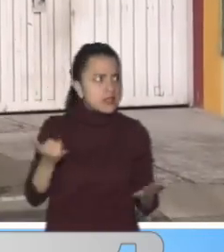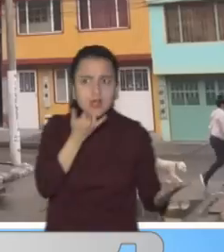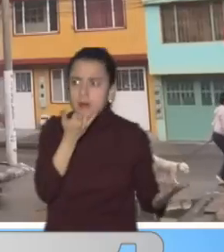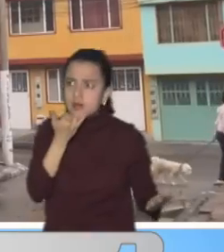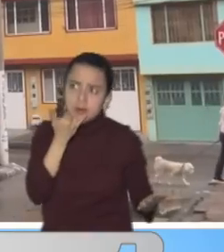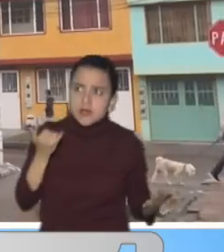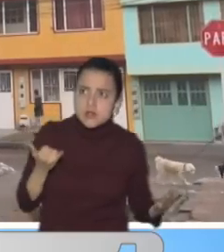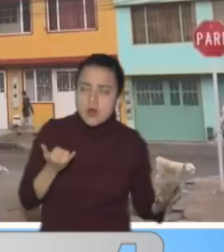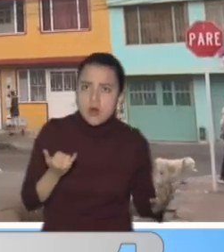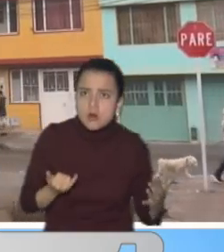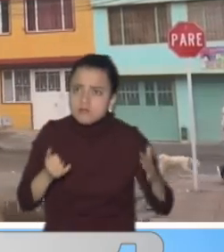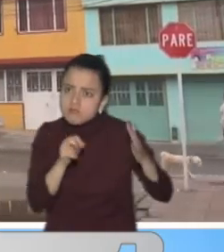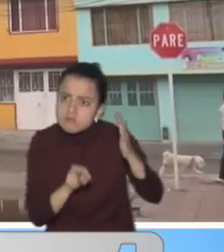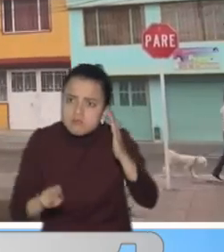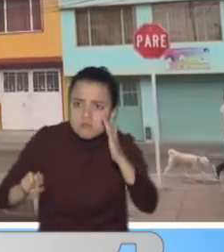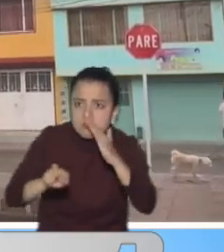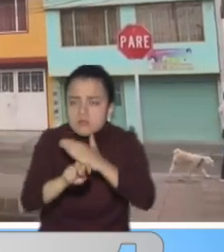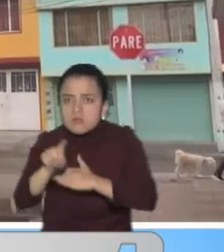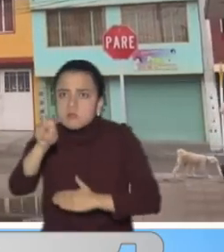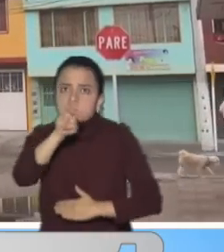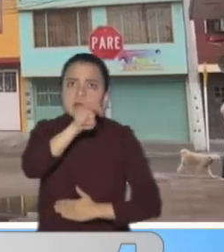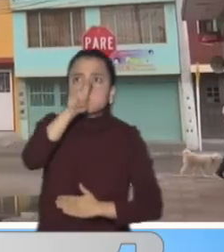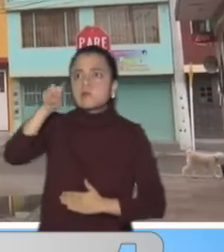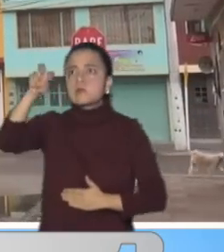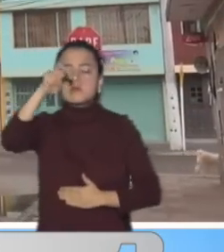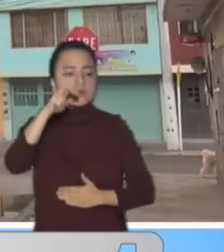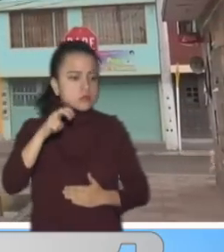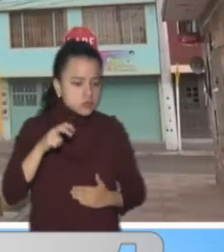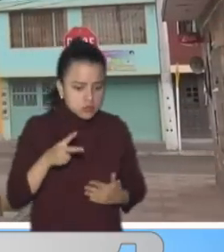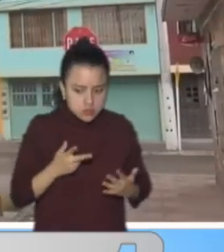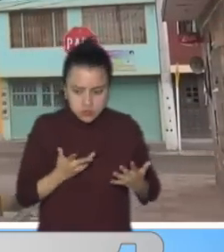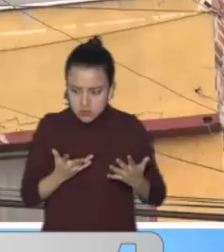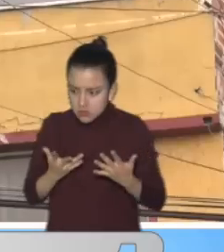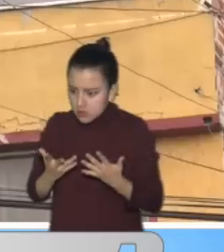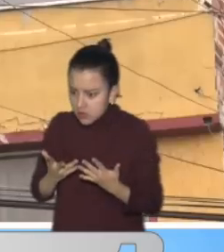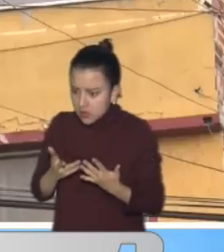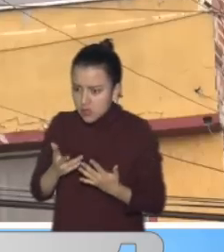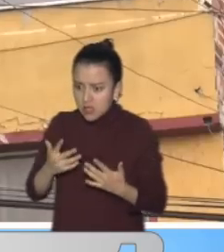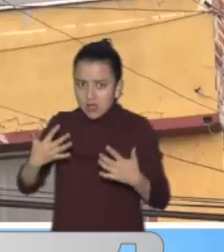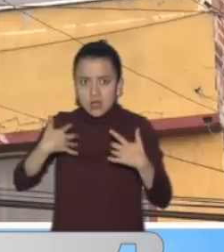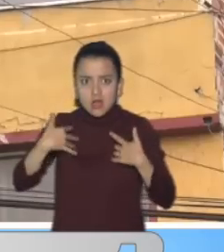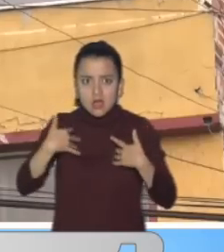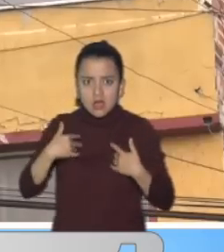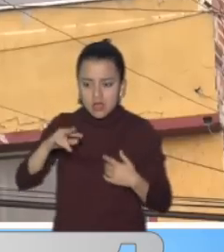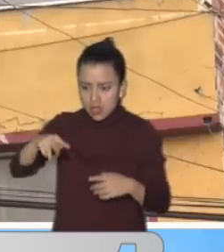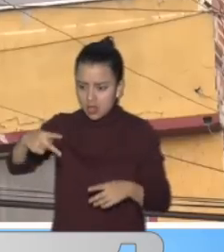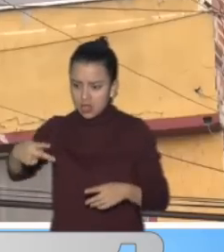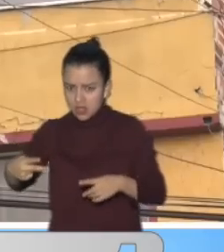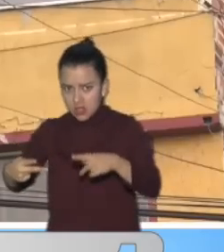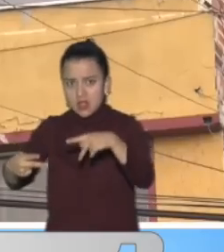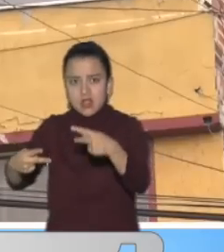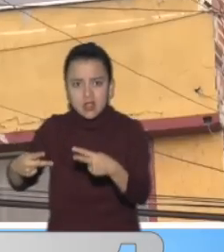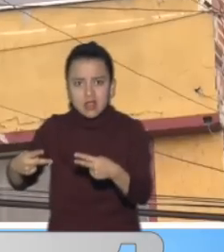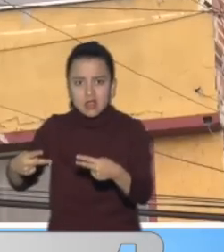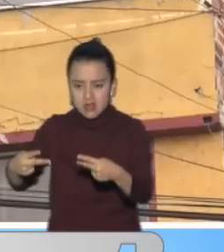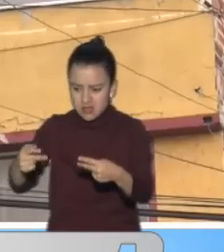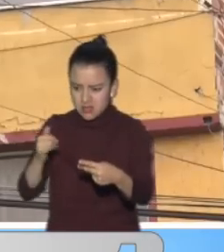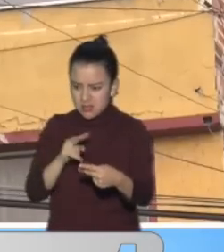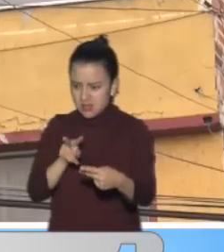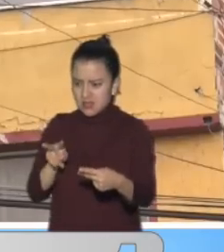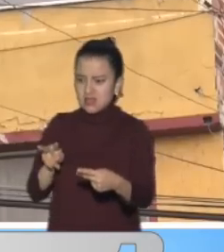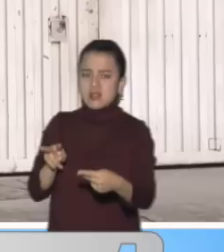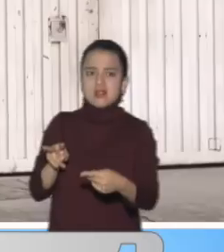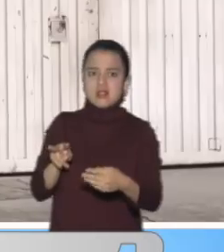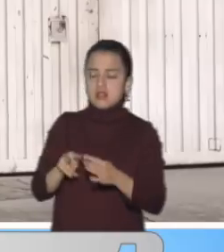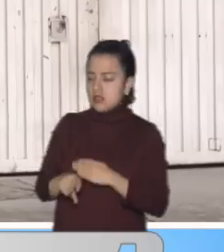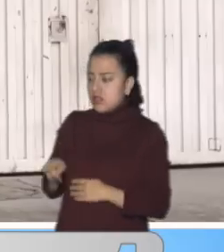residencia, se encuentran allí pues las dos víctimas, el agresor. En ese instante se hace pues